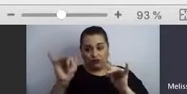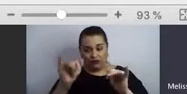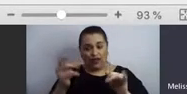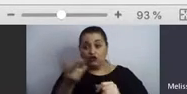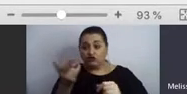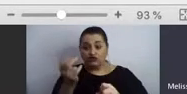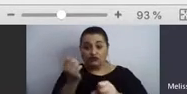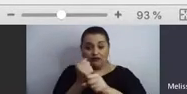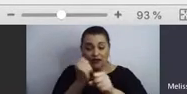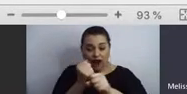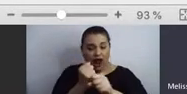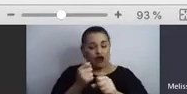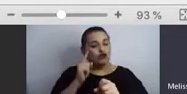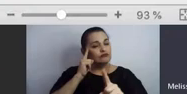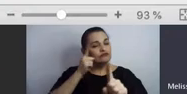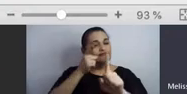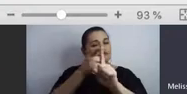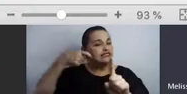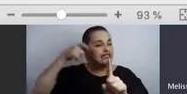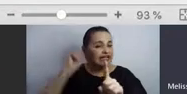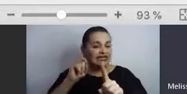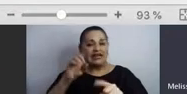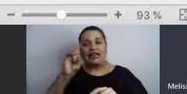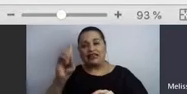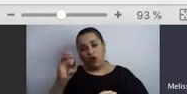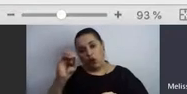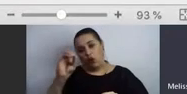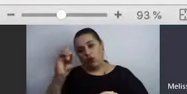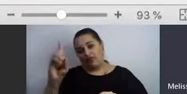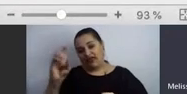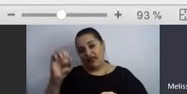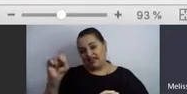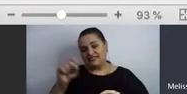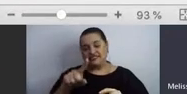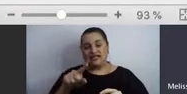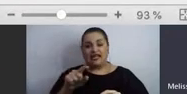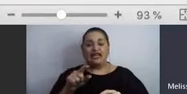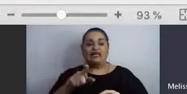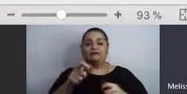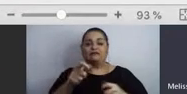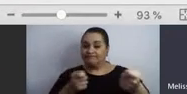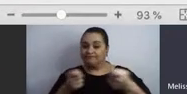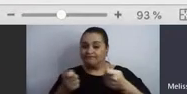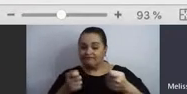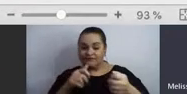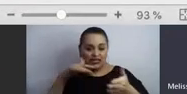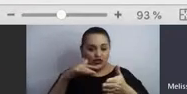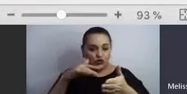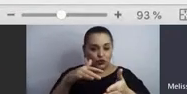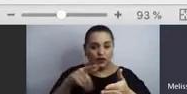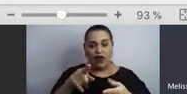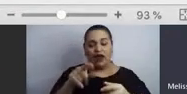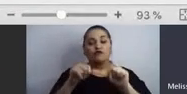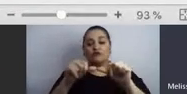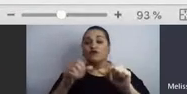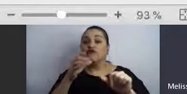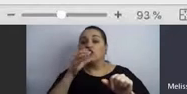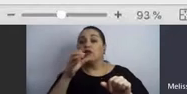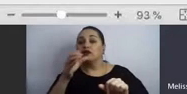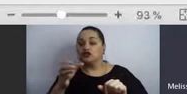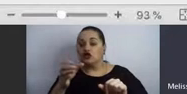trabajaron, obviamente, por llevar la Secretaría de los ODS en una matriz en la que estudiaban, en la que estudiaron las recomendaciones